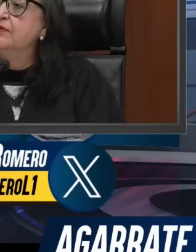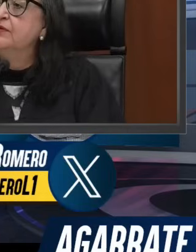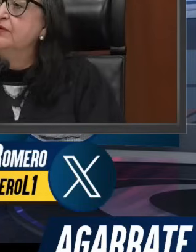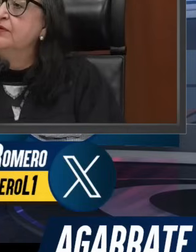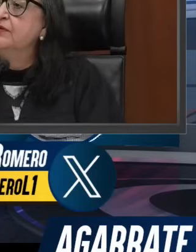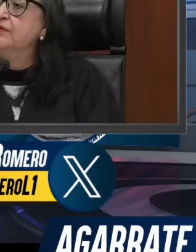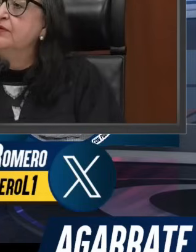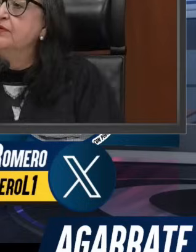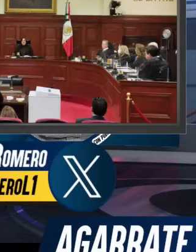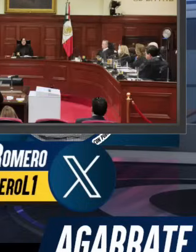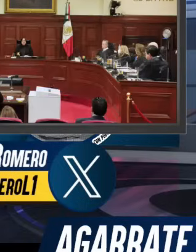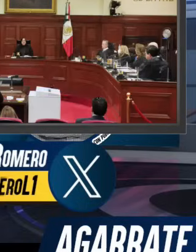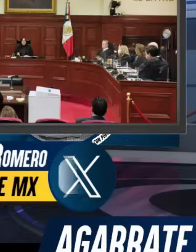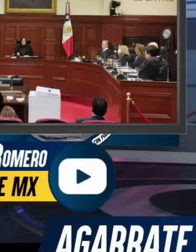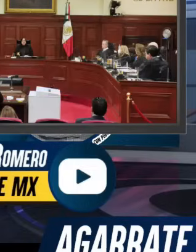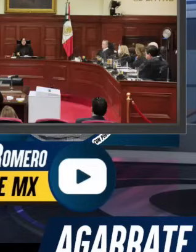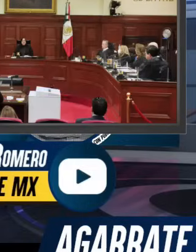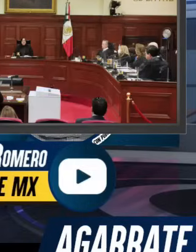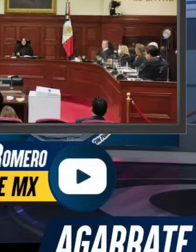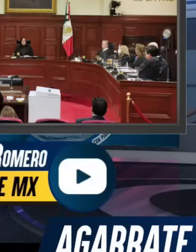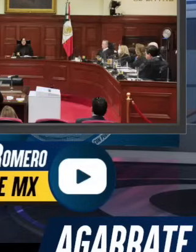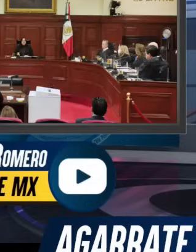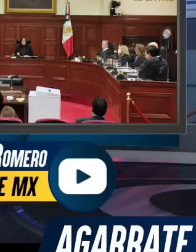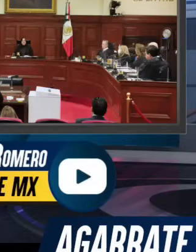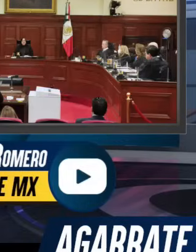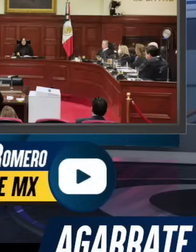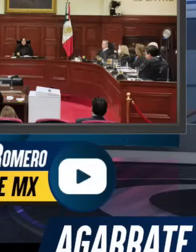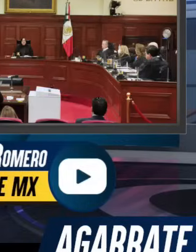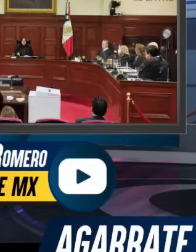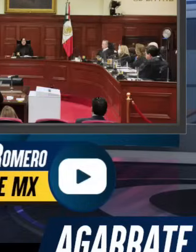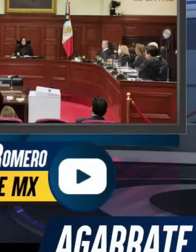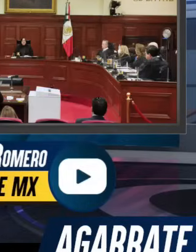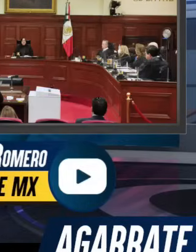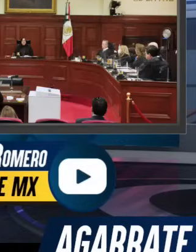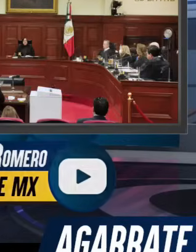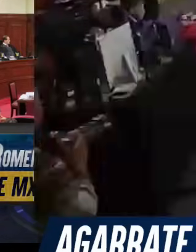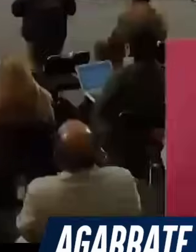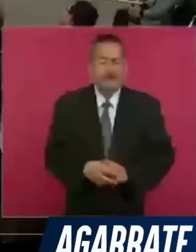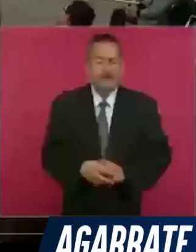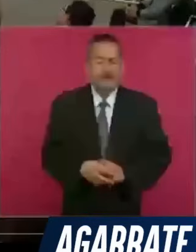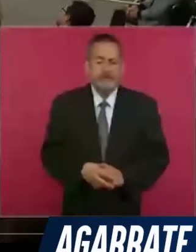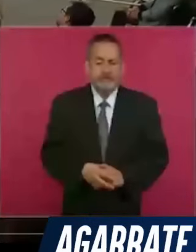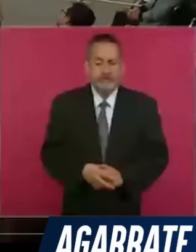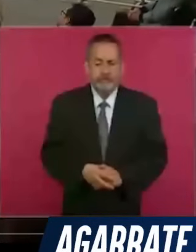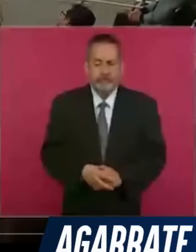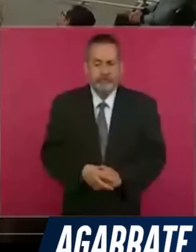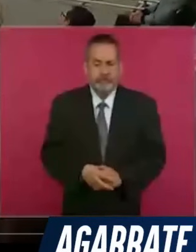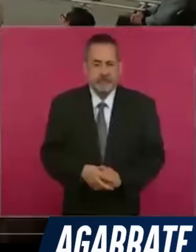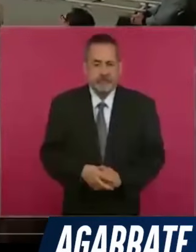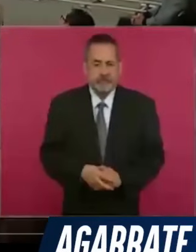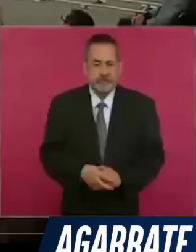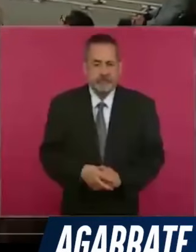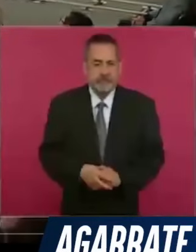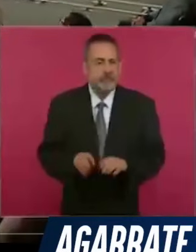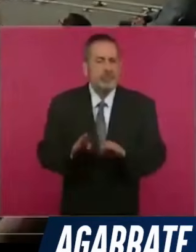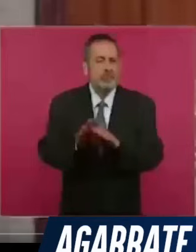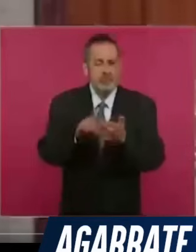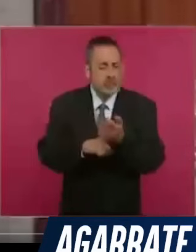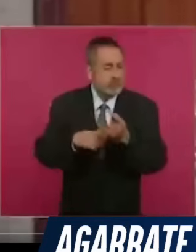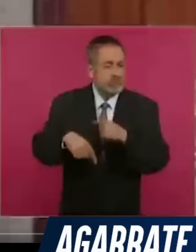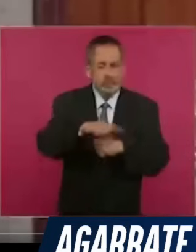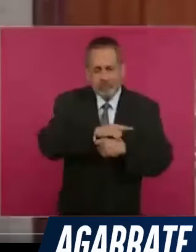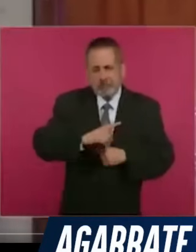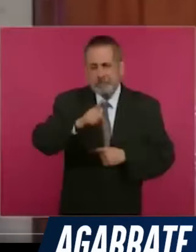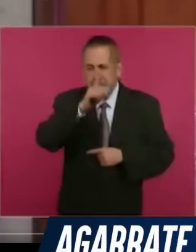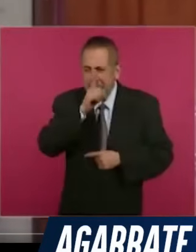de becas. Vamos a ver lo que dijo el día de hoy sobre la extinción de los fideicomisos. Son capaces de